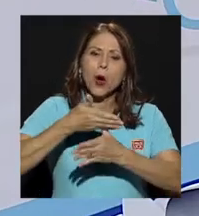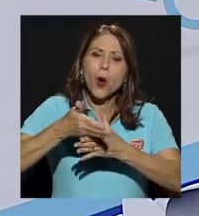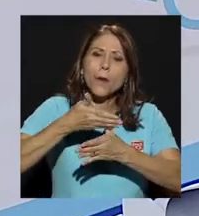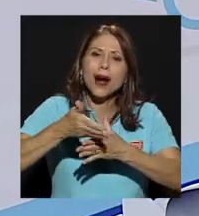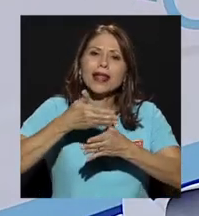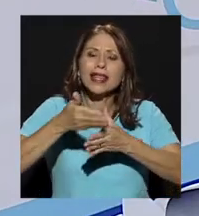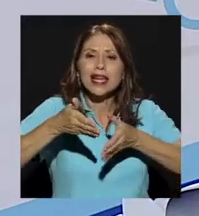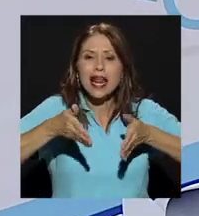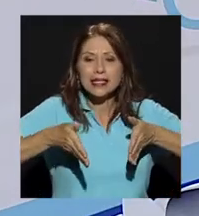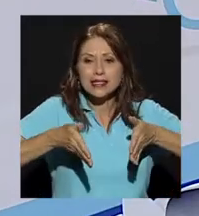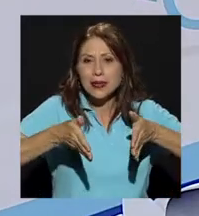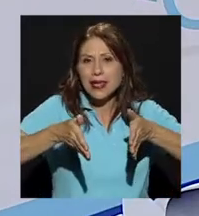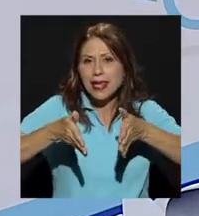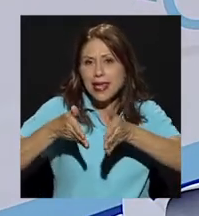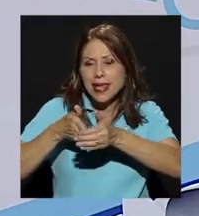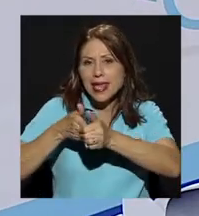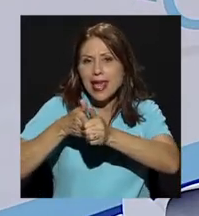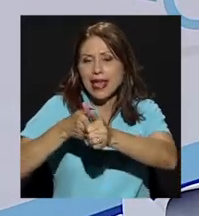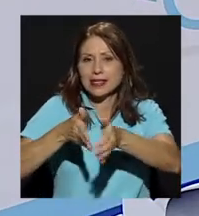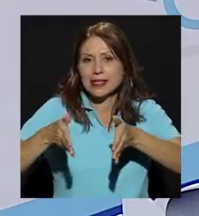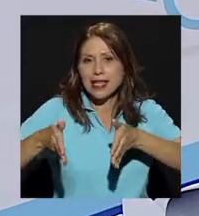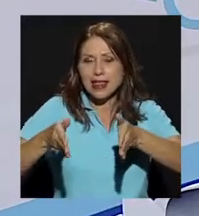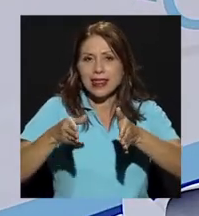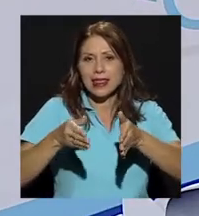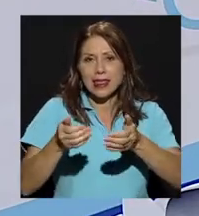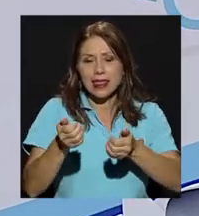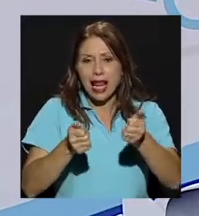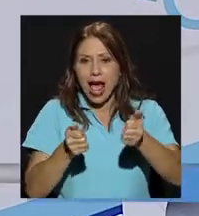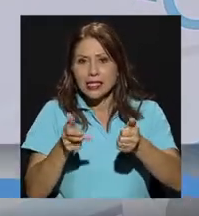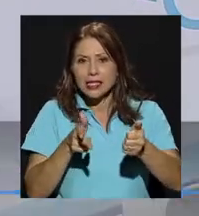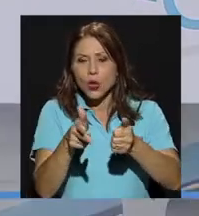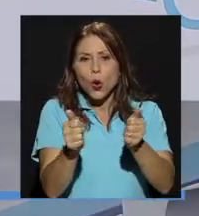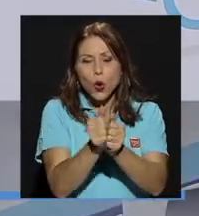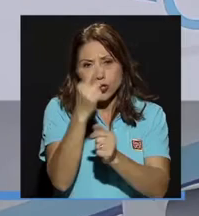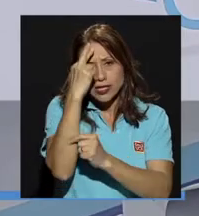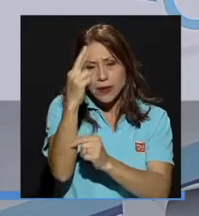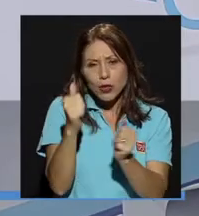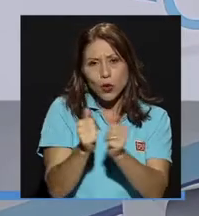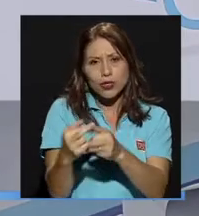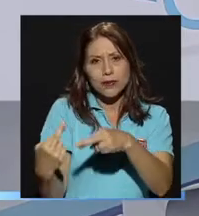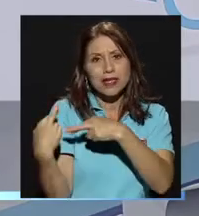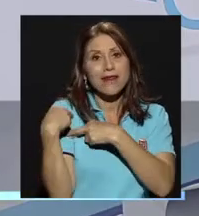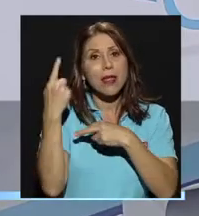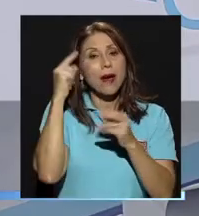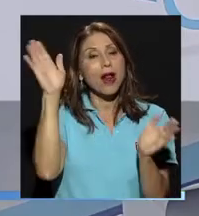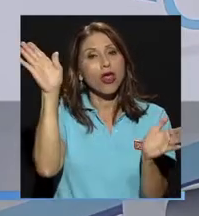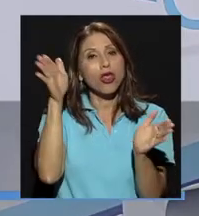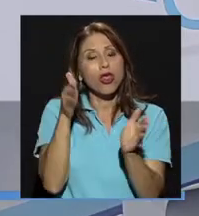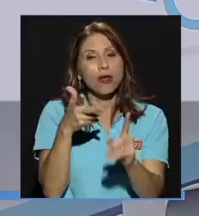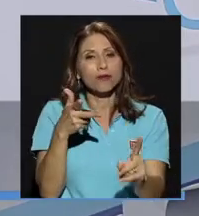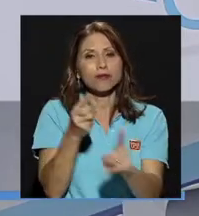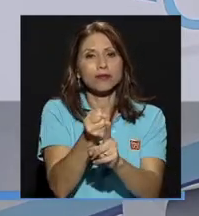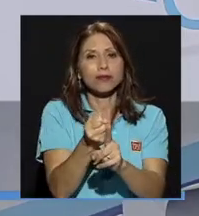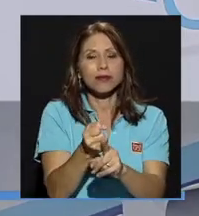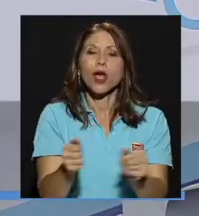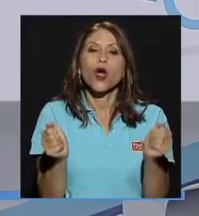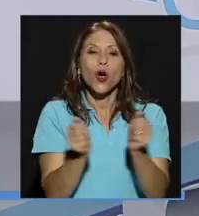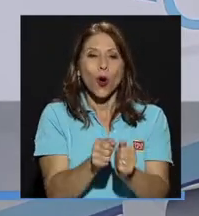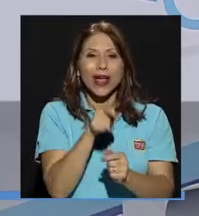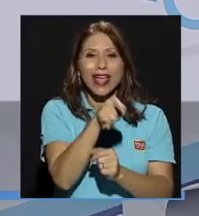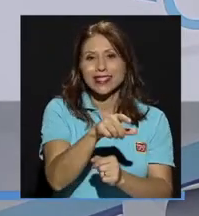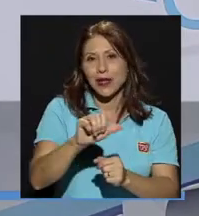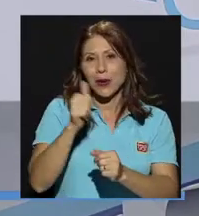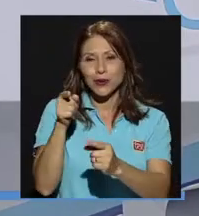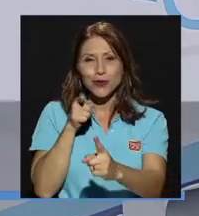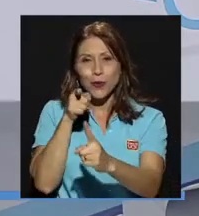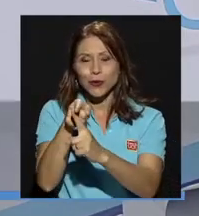Compartir las vías de tránsito con respeto y responsabilidad para minimizar los accidentes de tránsito. Con este y